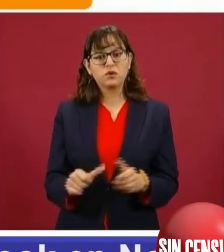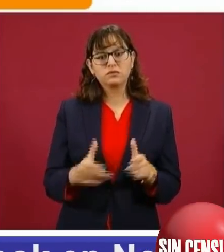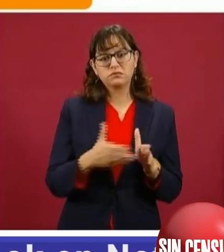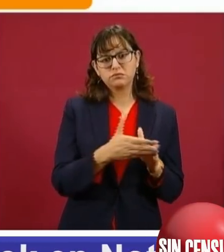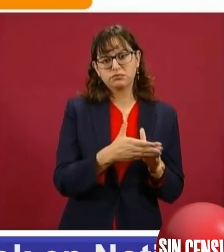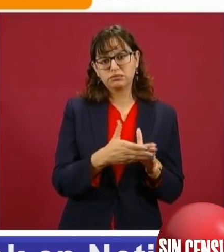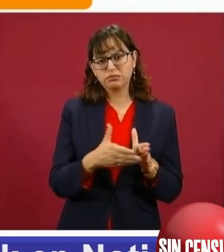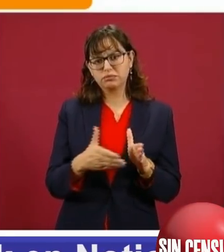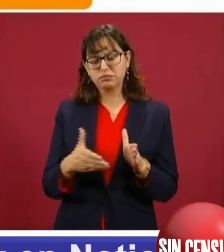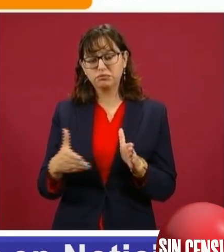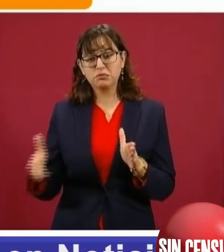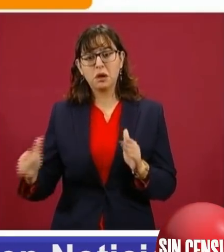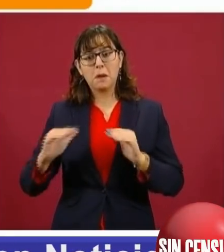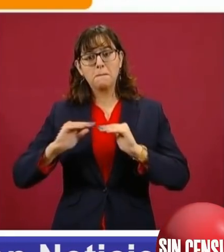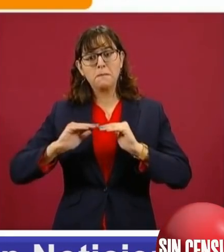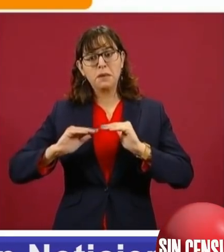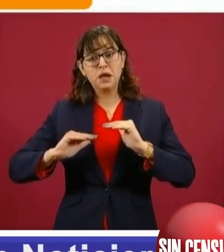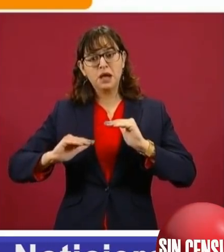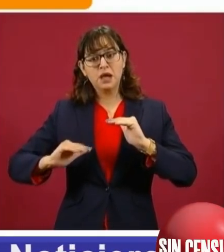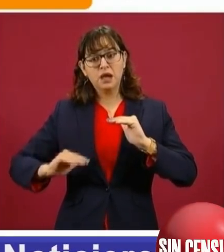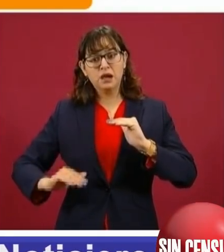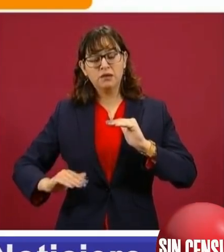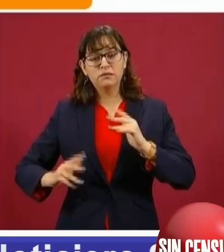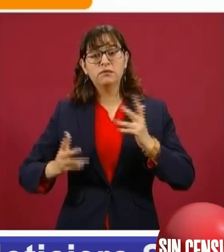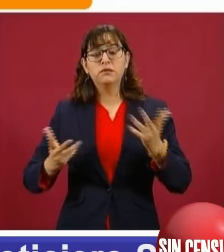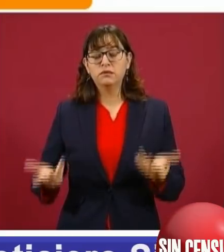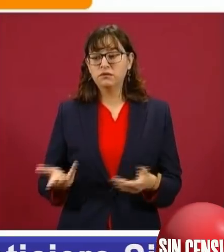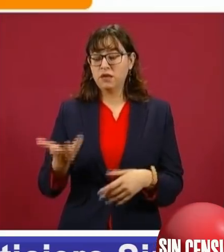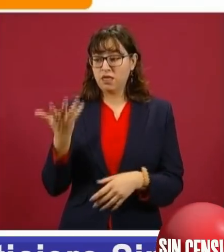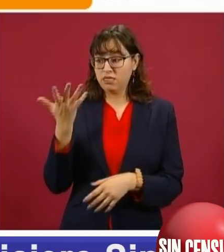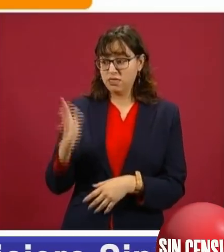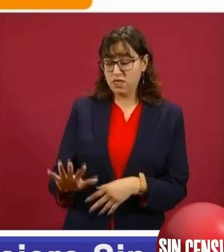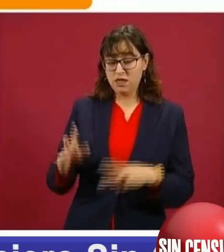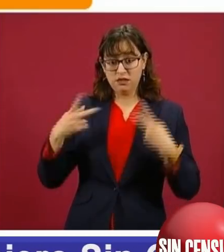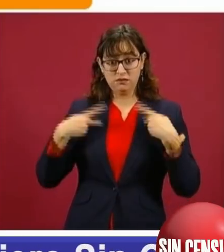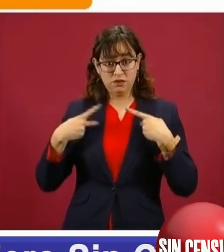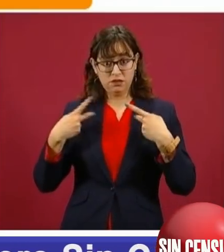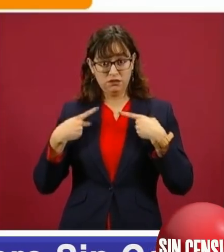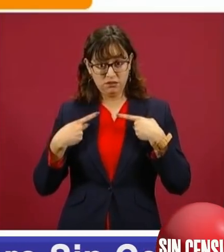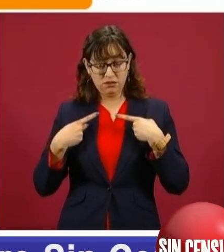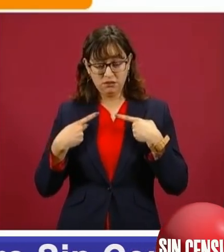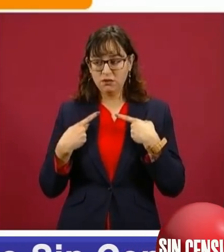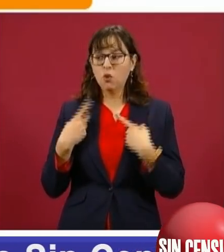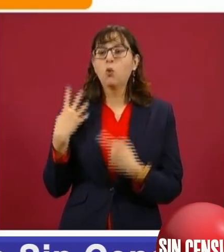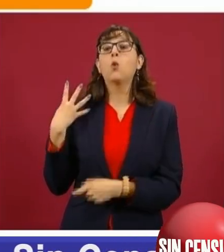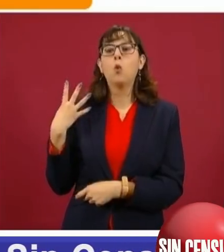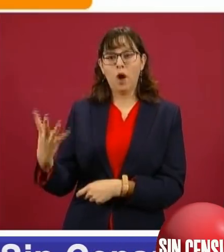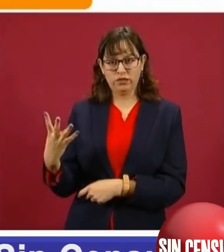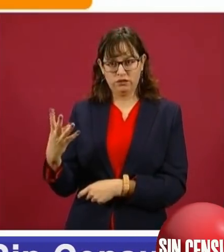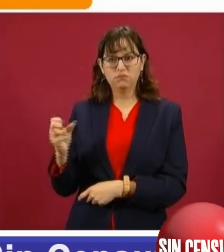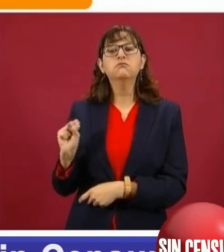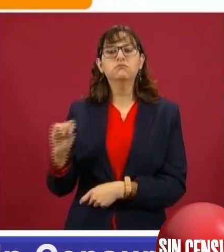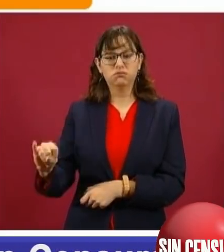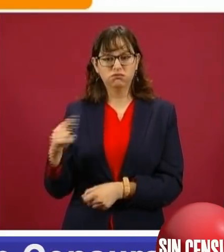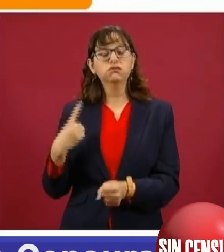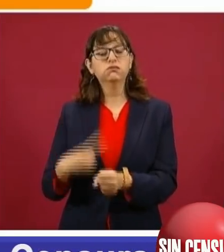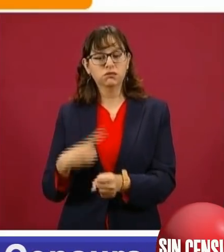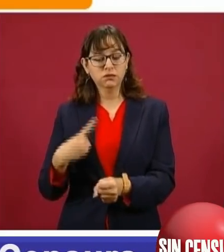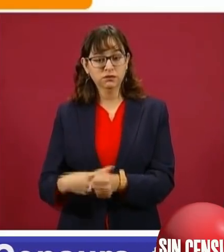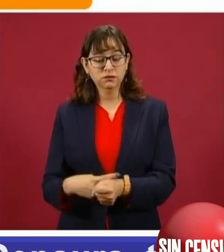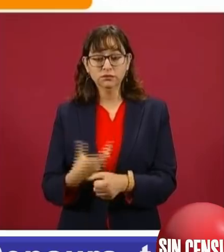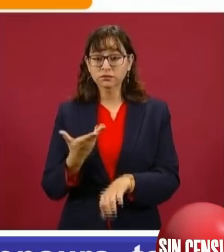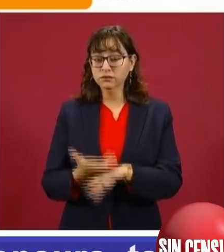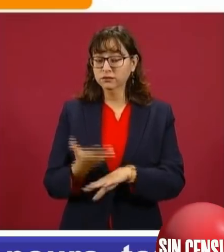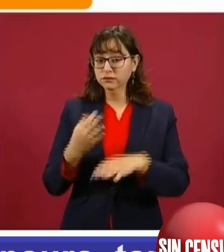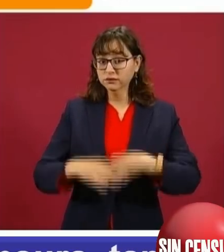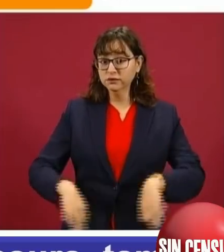este porcentaje y hoy tenemos menos de 4 de cada 10 que resultan positivas. ¿Por qué es tan importante este parámetro?